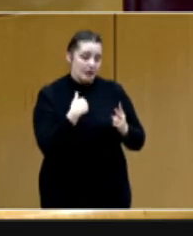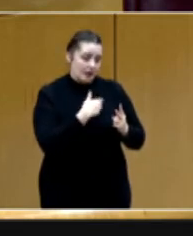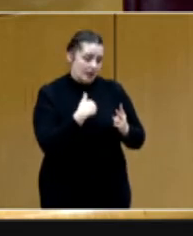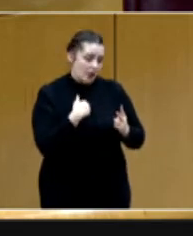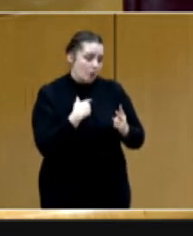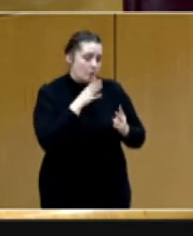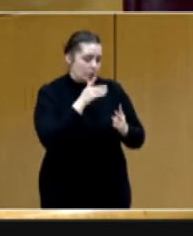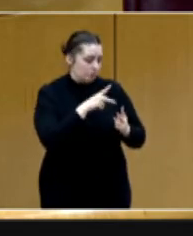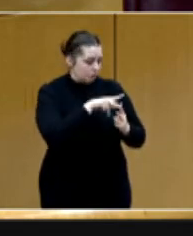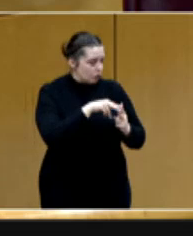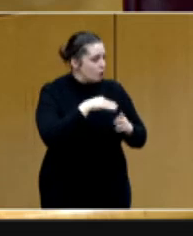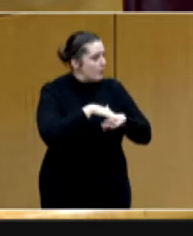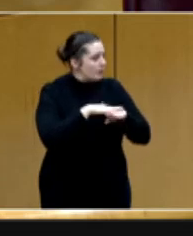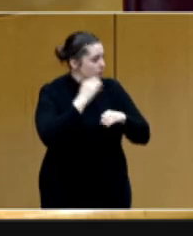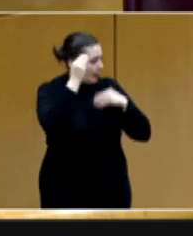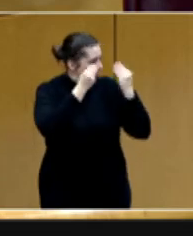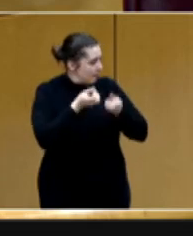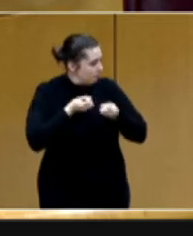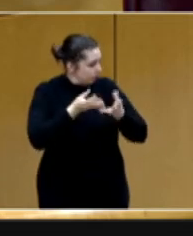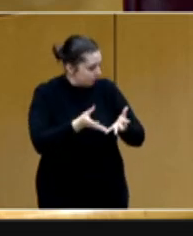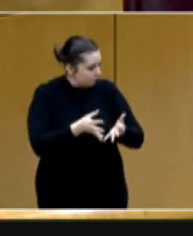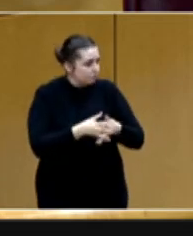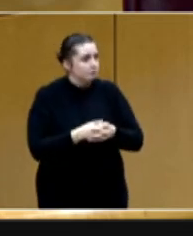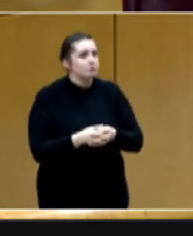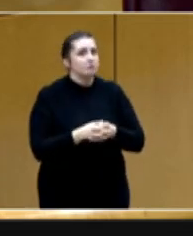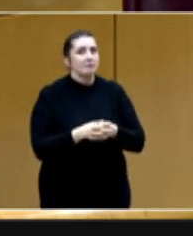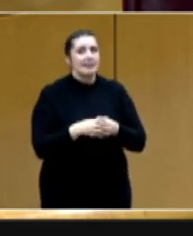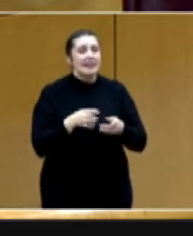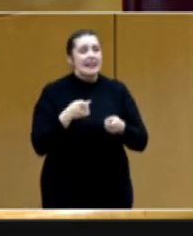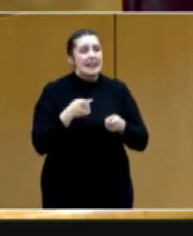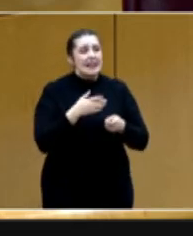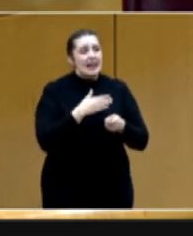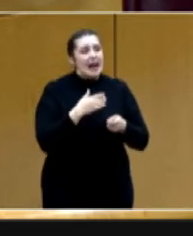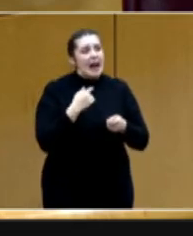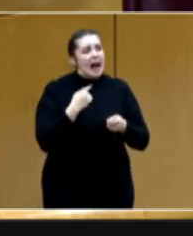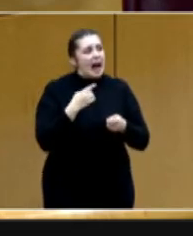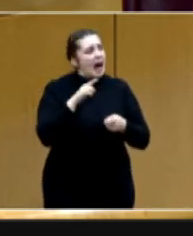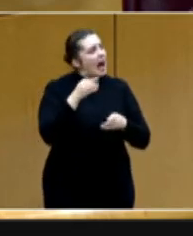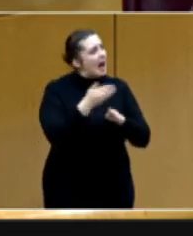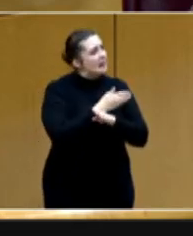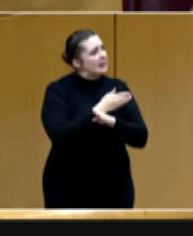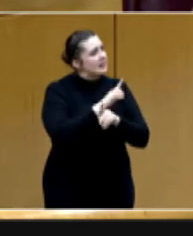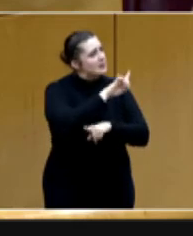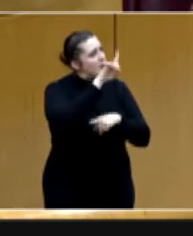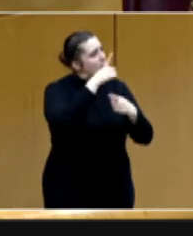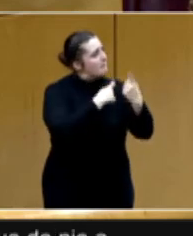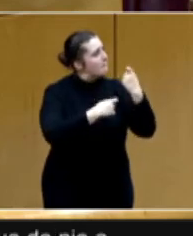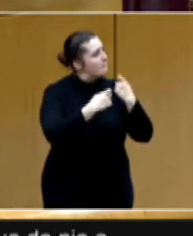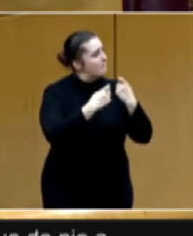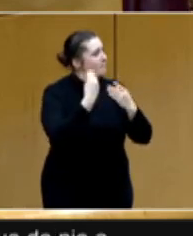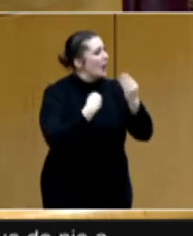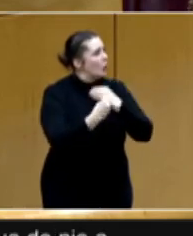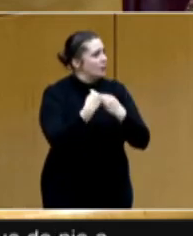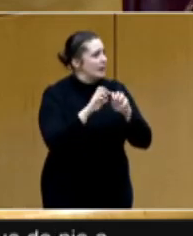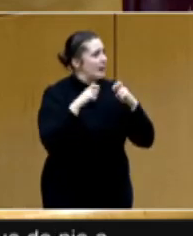a mis reflexiones y tratar de responder algunas preguntas ya se han hecho en la mesa anterior